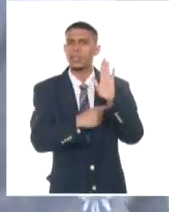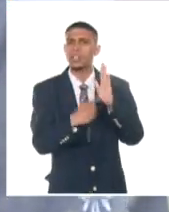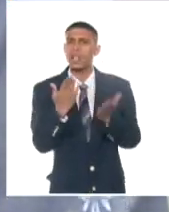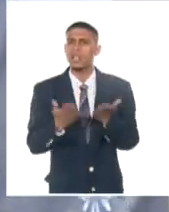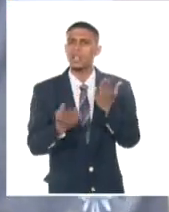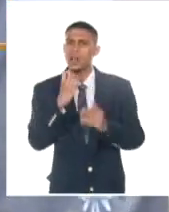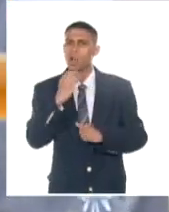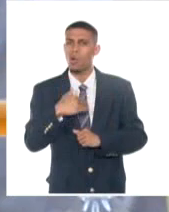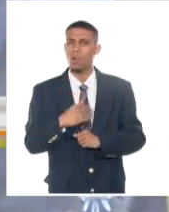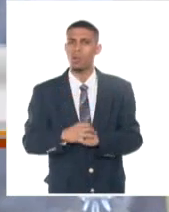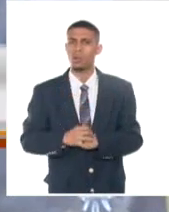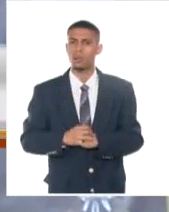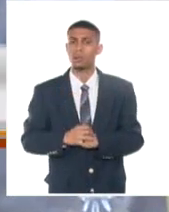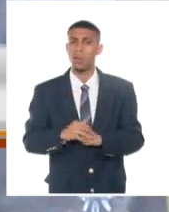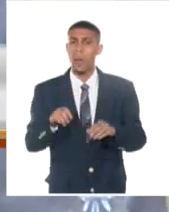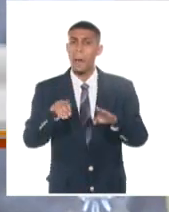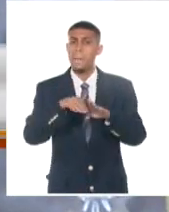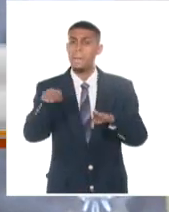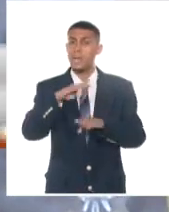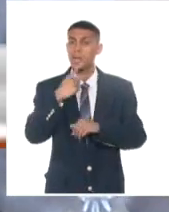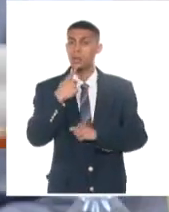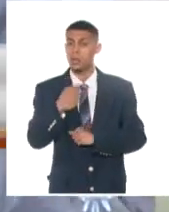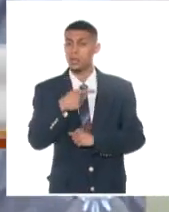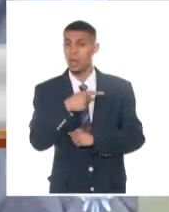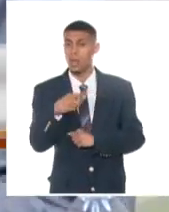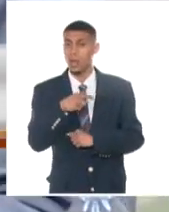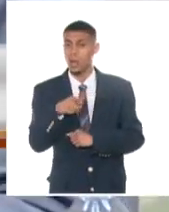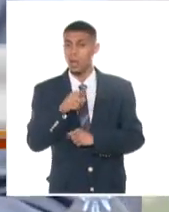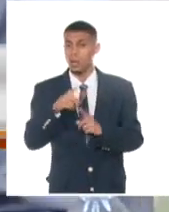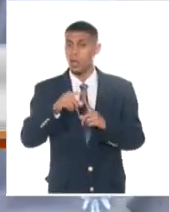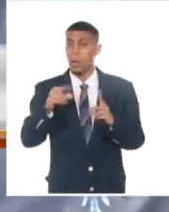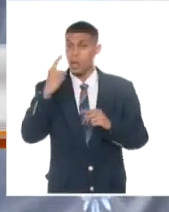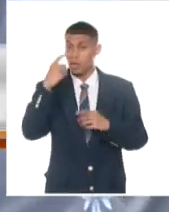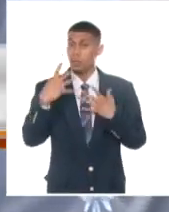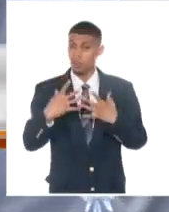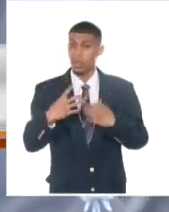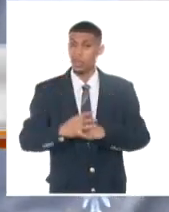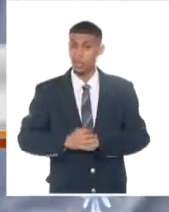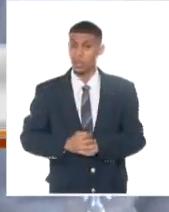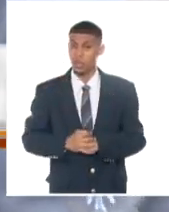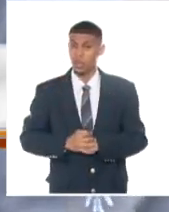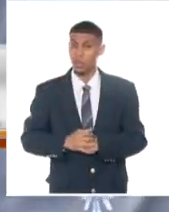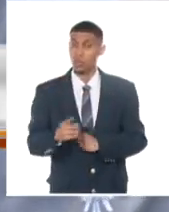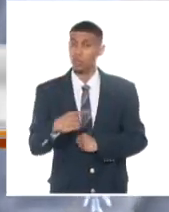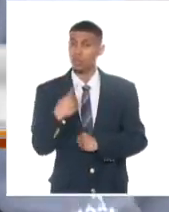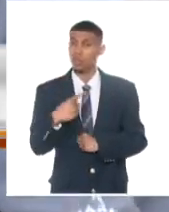requiere de la máxima atención. Yo creo que hay que discutir este informe